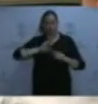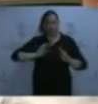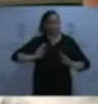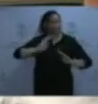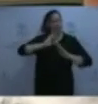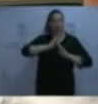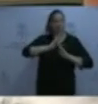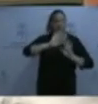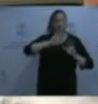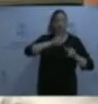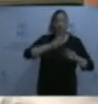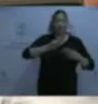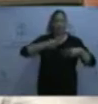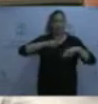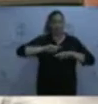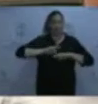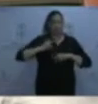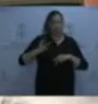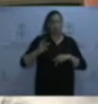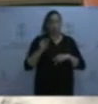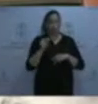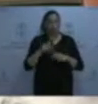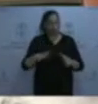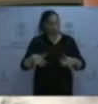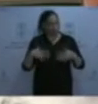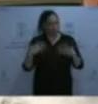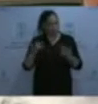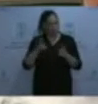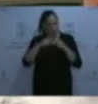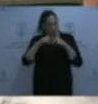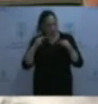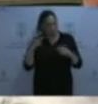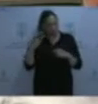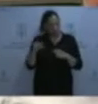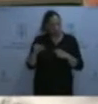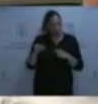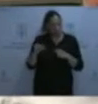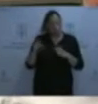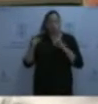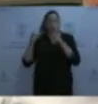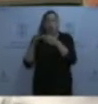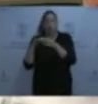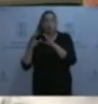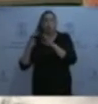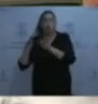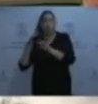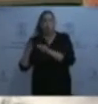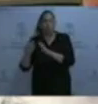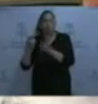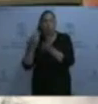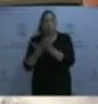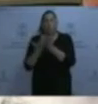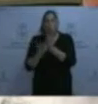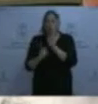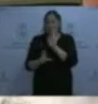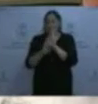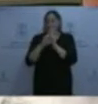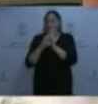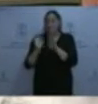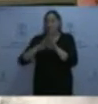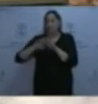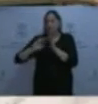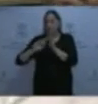por respuesta. Es sorprendente que mientras en Asturias decían que no, en Madrid su propio partido registraba una proposición de ley orientada a modificar la ya